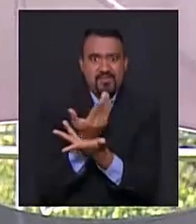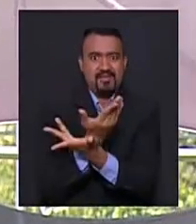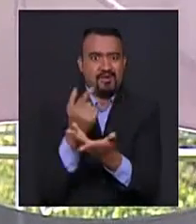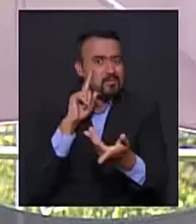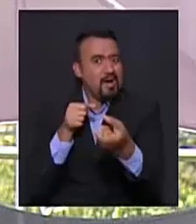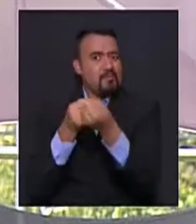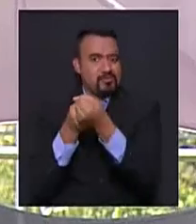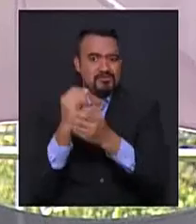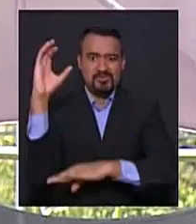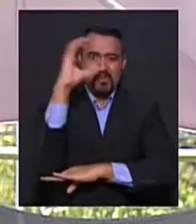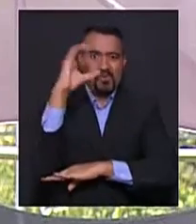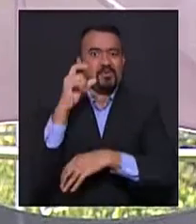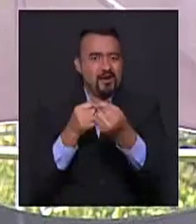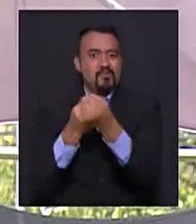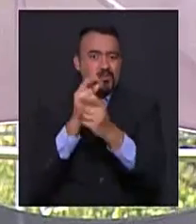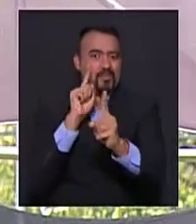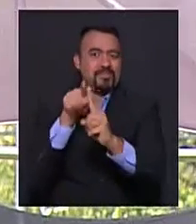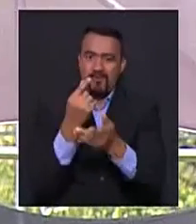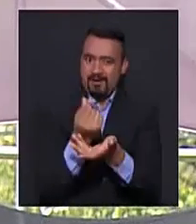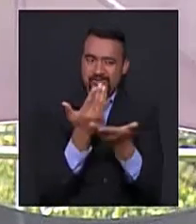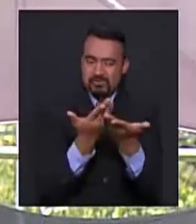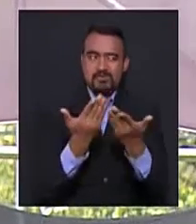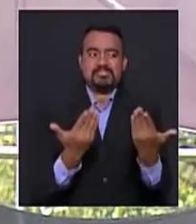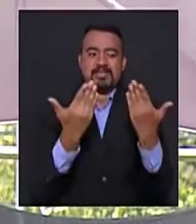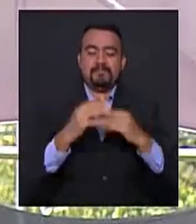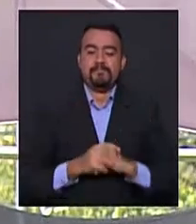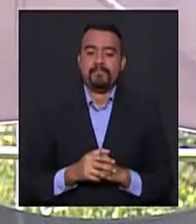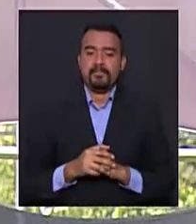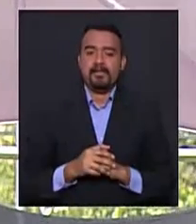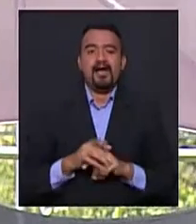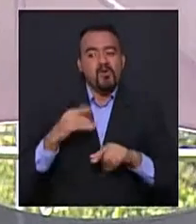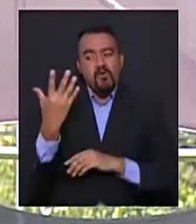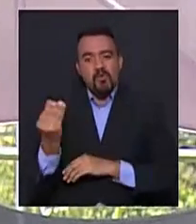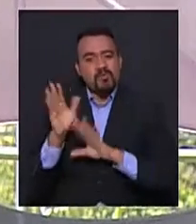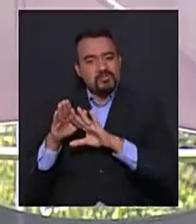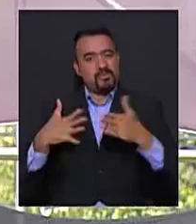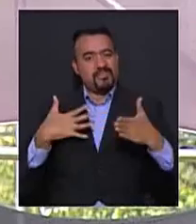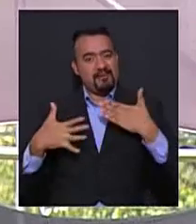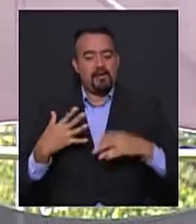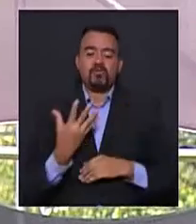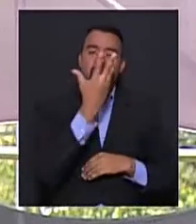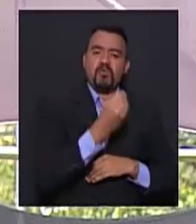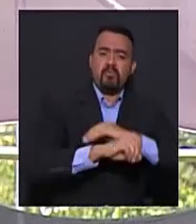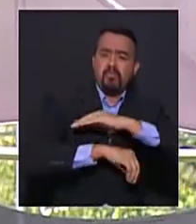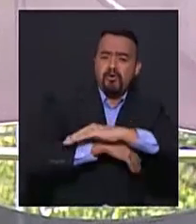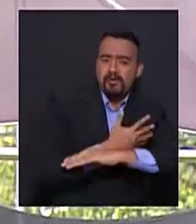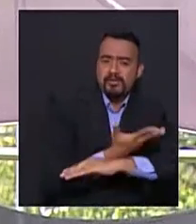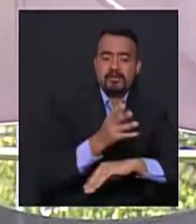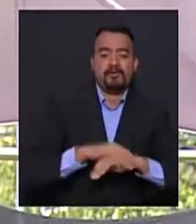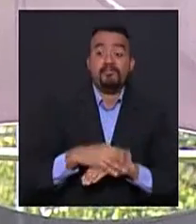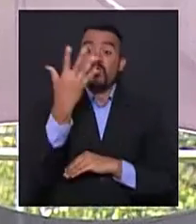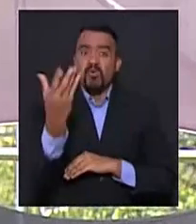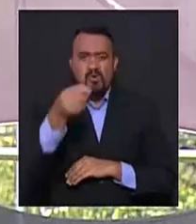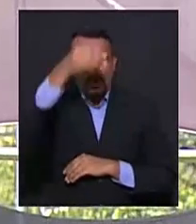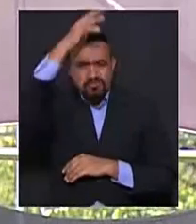país. Hablarles de los grupos de teatro, del festival de poesía, de las bandas de rock que no dejaron